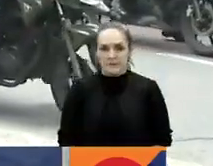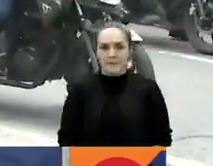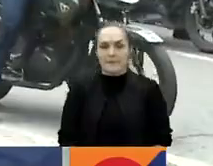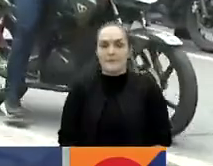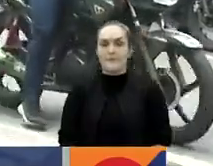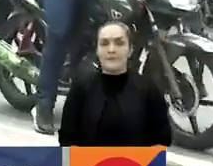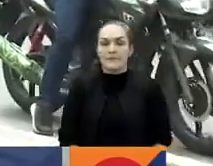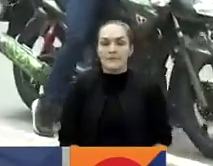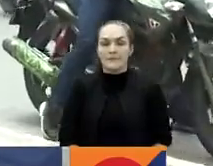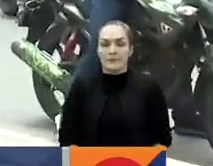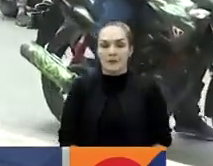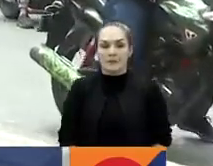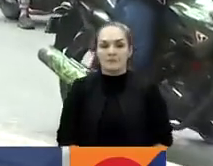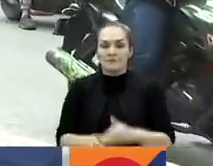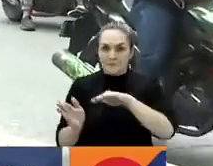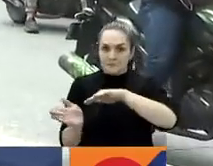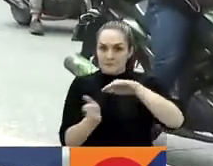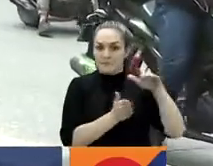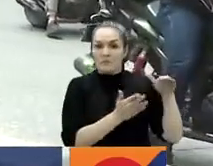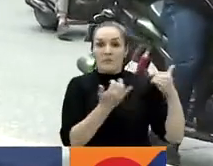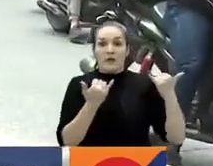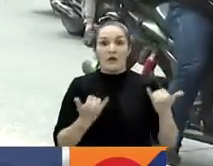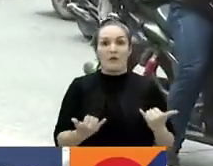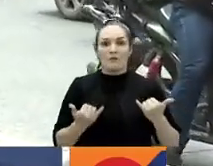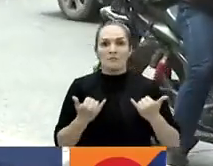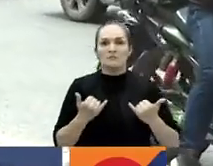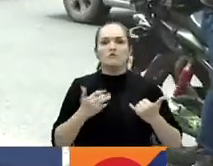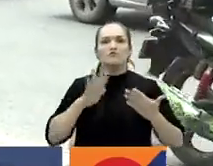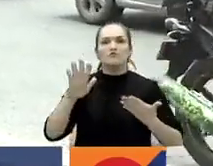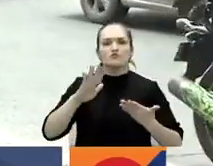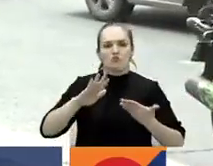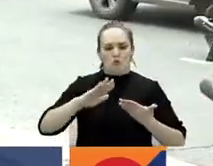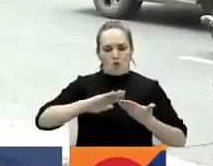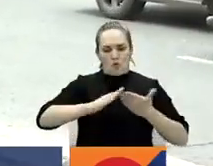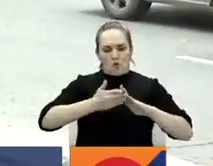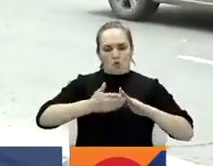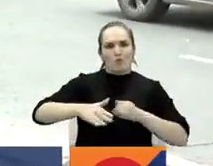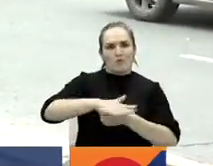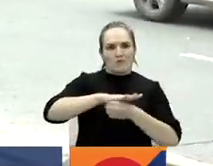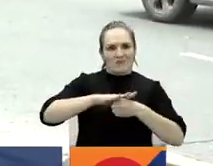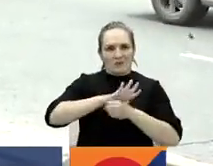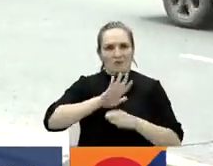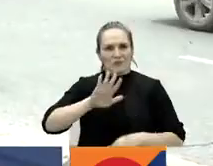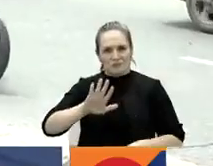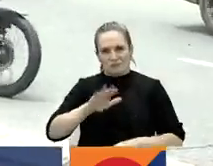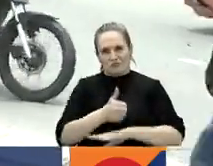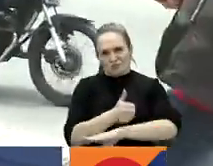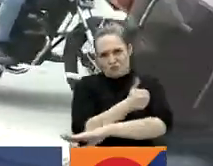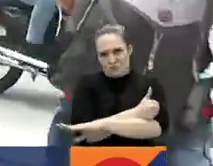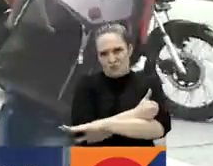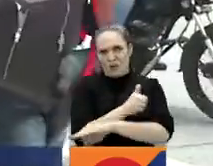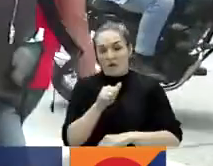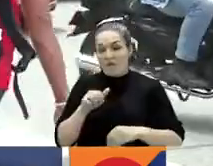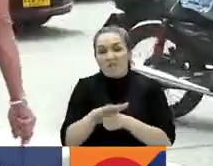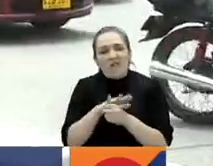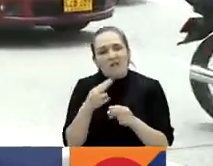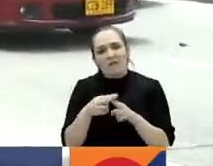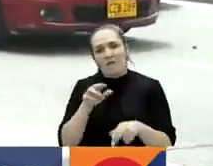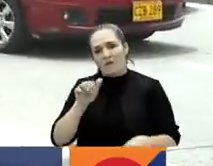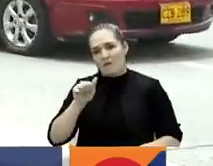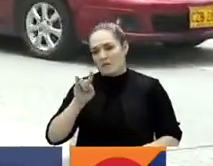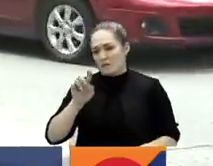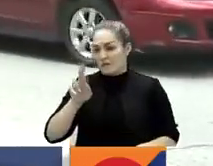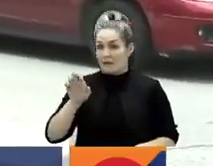Por otro lado, en este caso, la comunidad del barrio Aures, también aquí en Suba, ha pedido a la policía